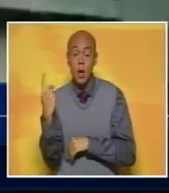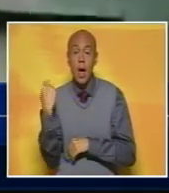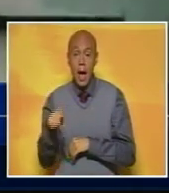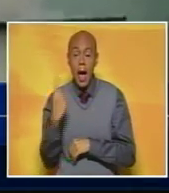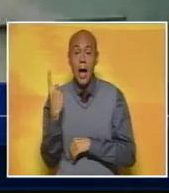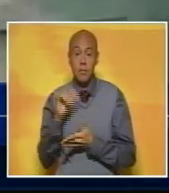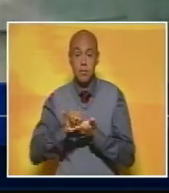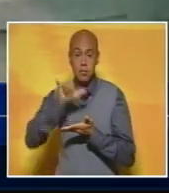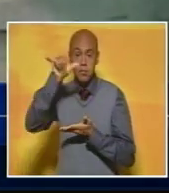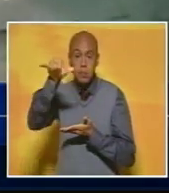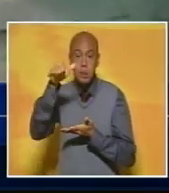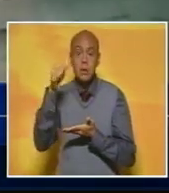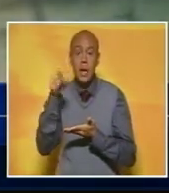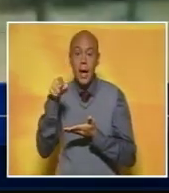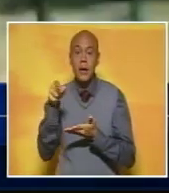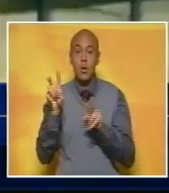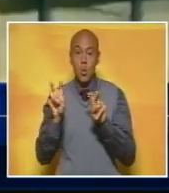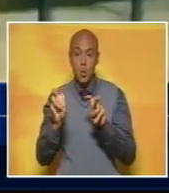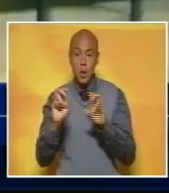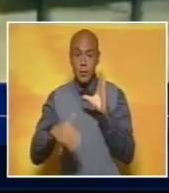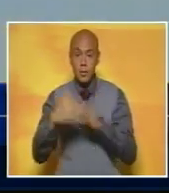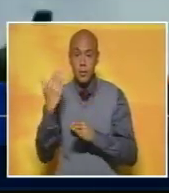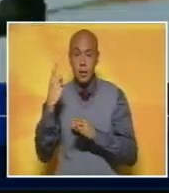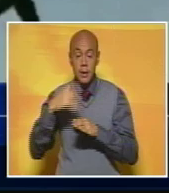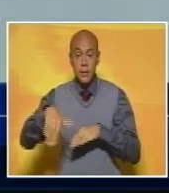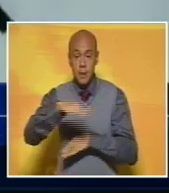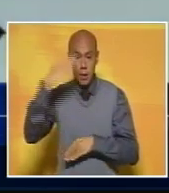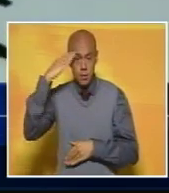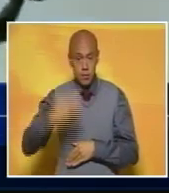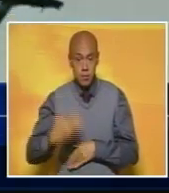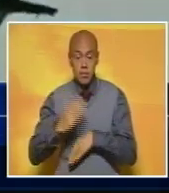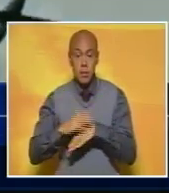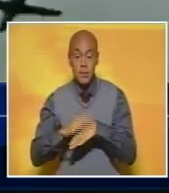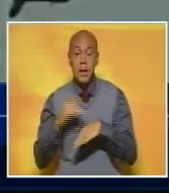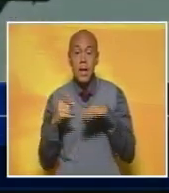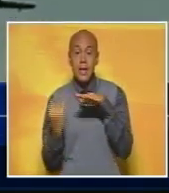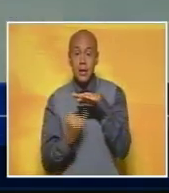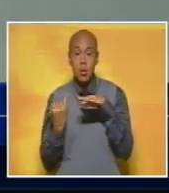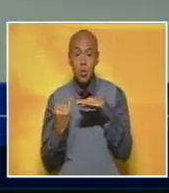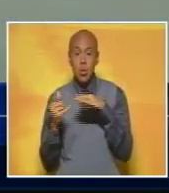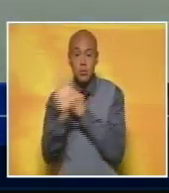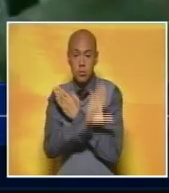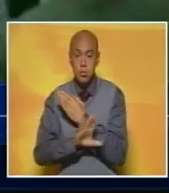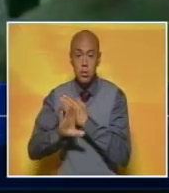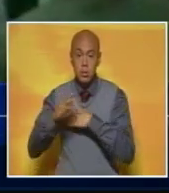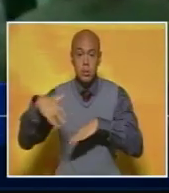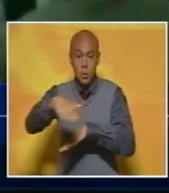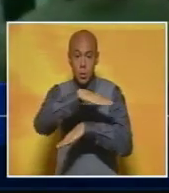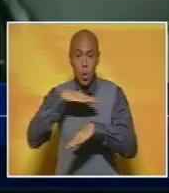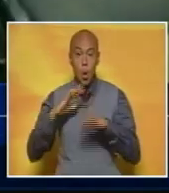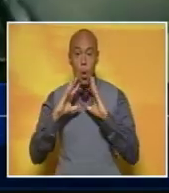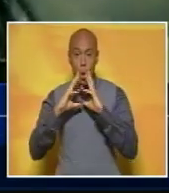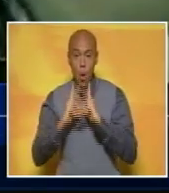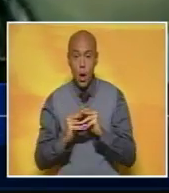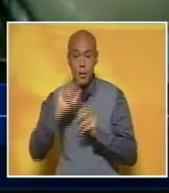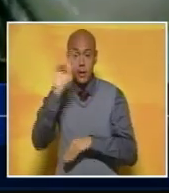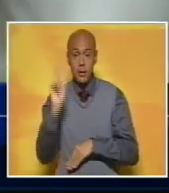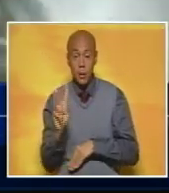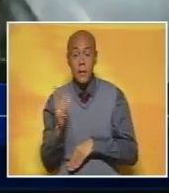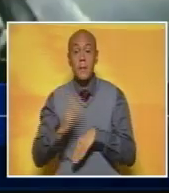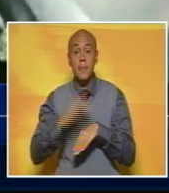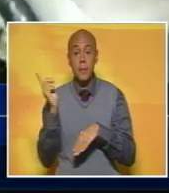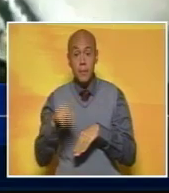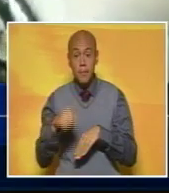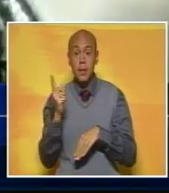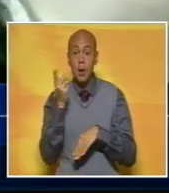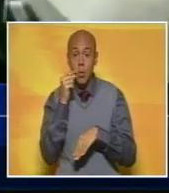Fuerza Aérea dio origen a una nueva etapa de la aviación militar como institución protectora del orden interno y del desarrollo del país. Por su parte, el